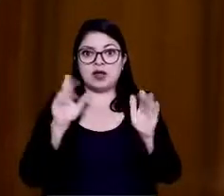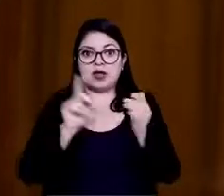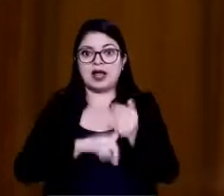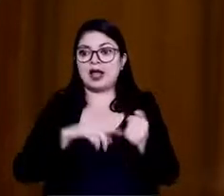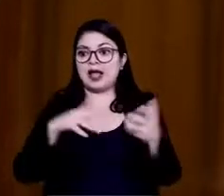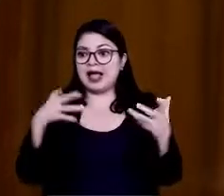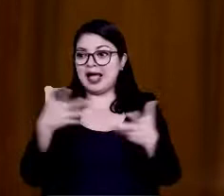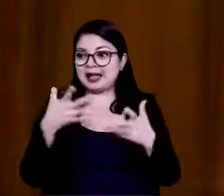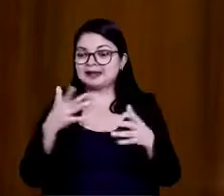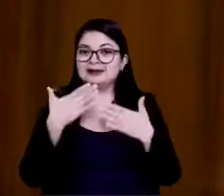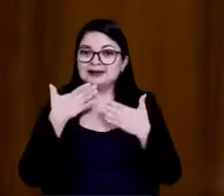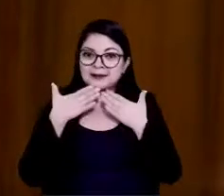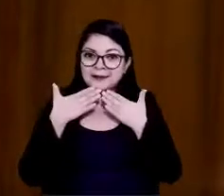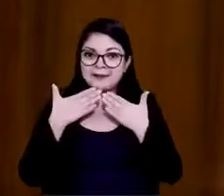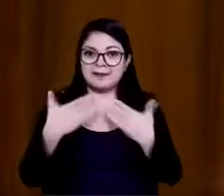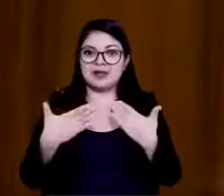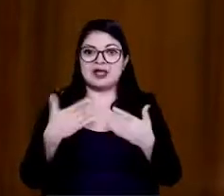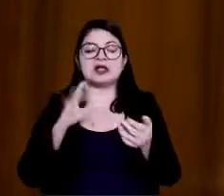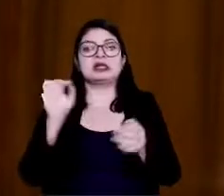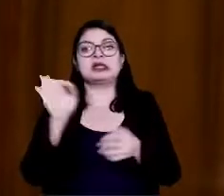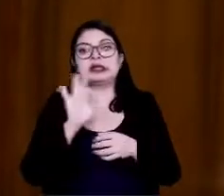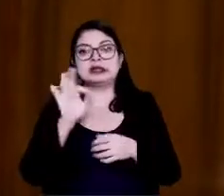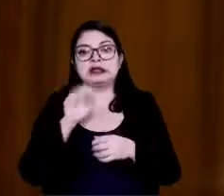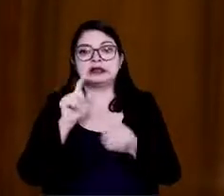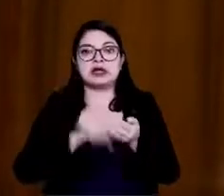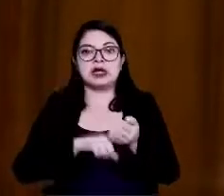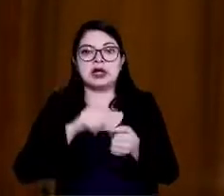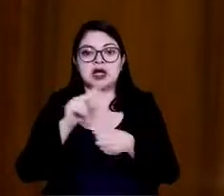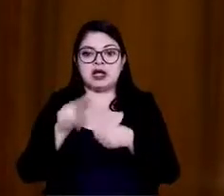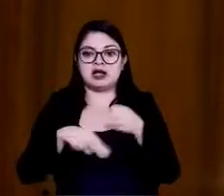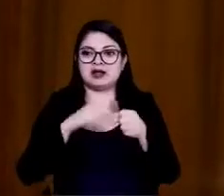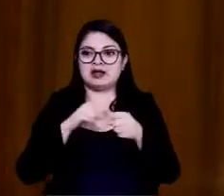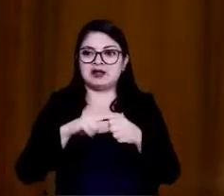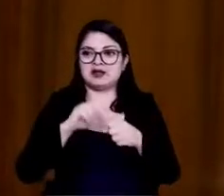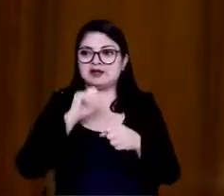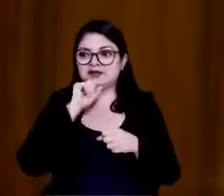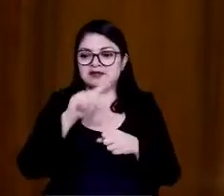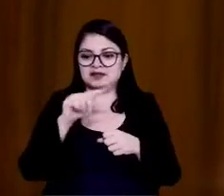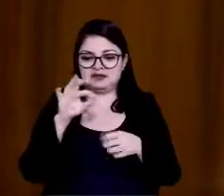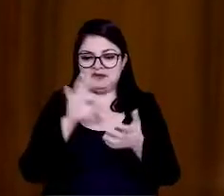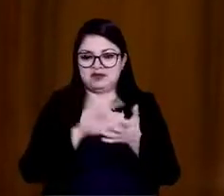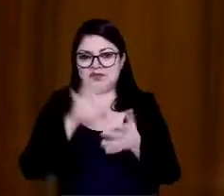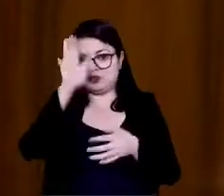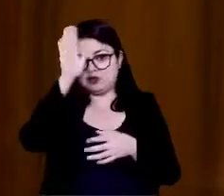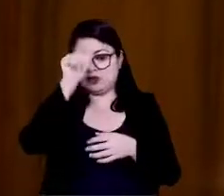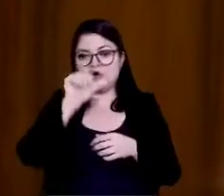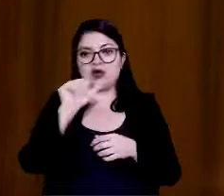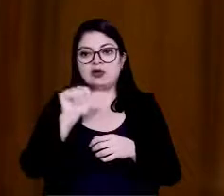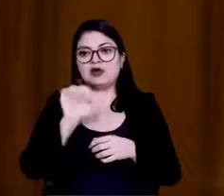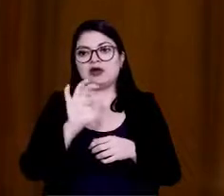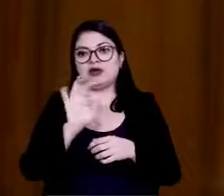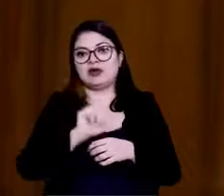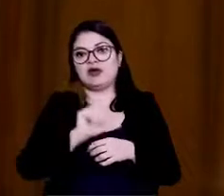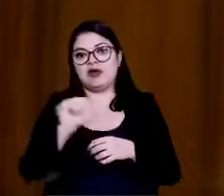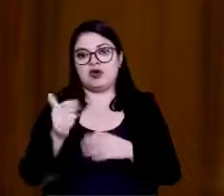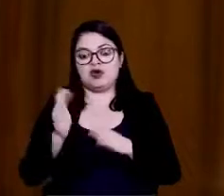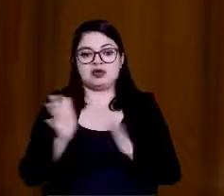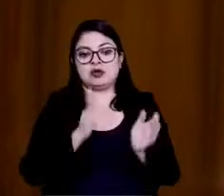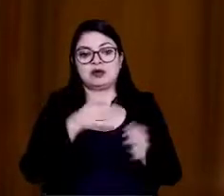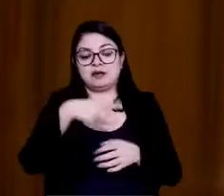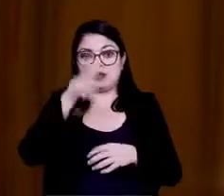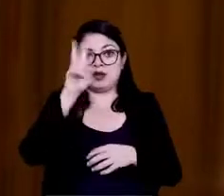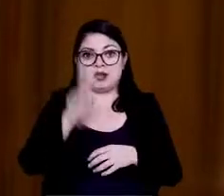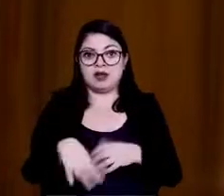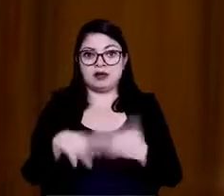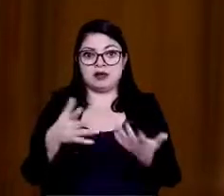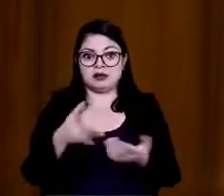mayor precisión, tal vez la naturaleza del presente punto de acuerdo sería otra. Pero la realidad es